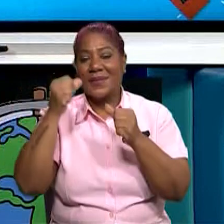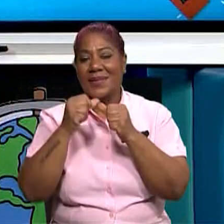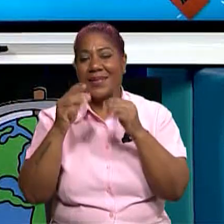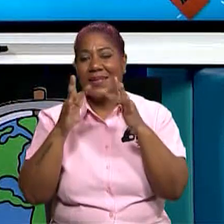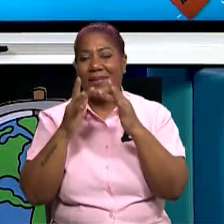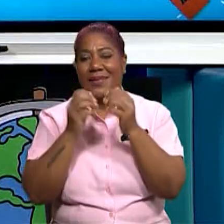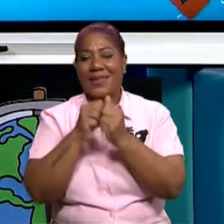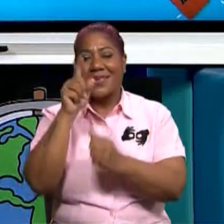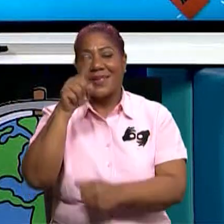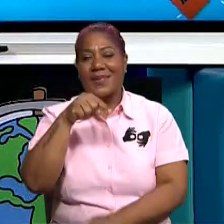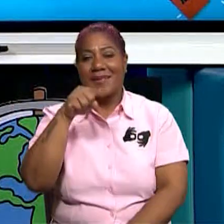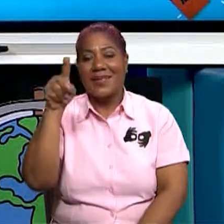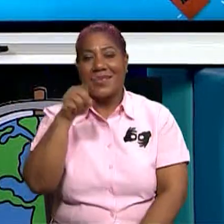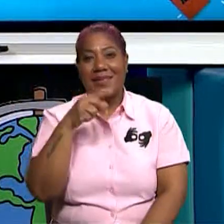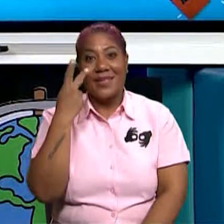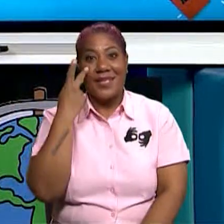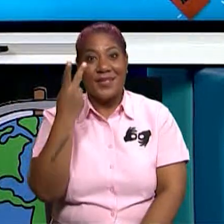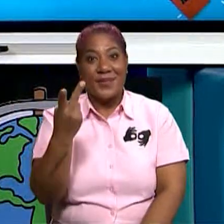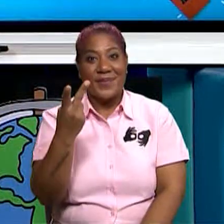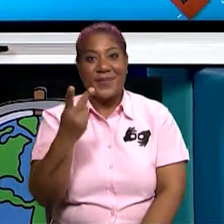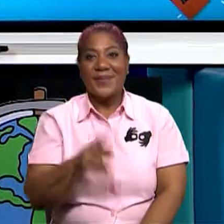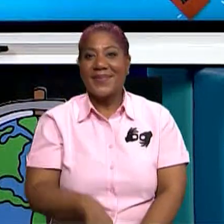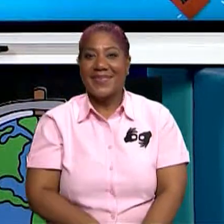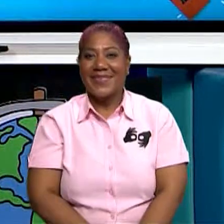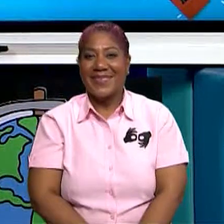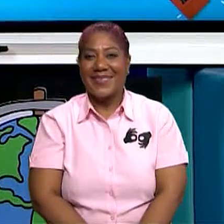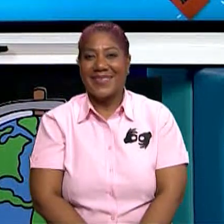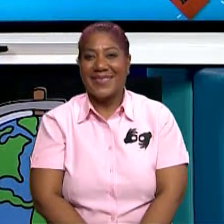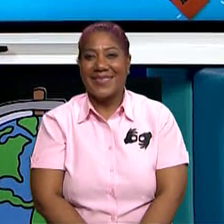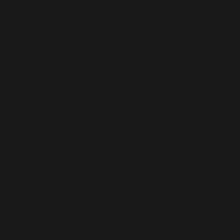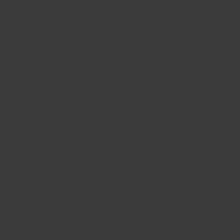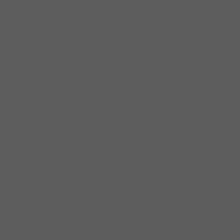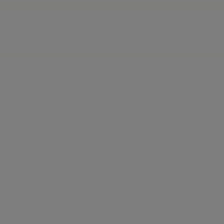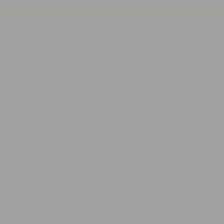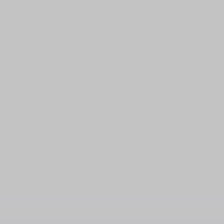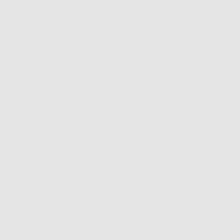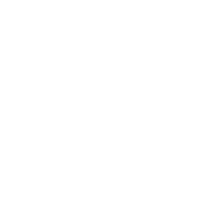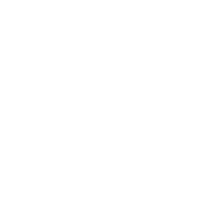con la estrella y nos vemos en la próxima. Bye.